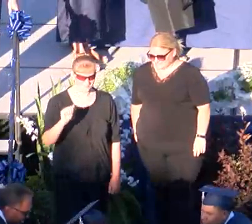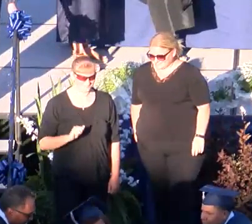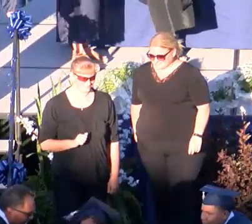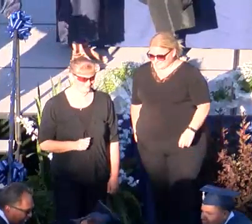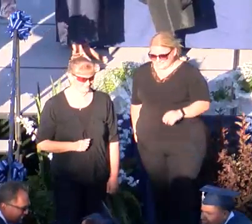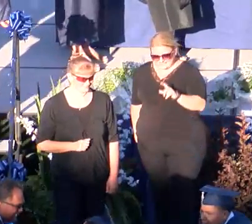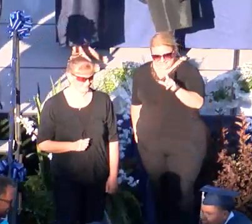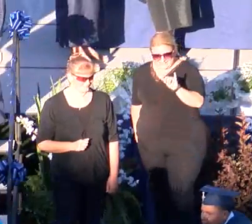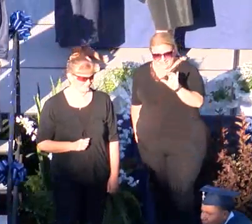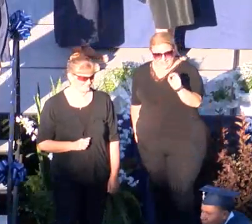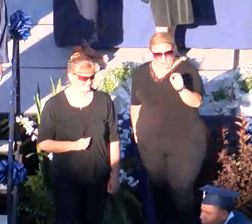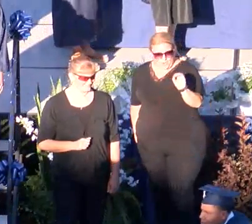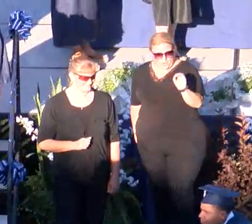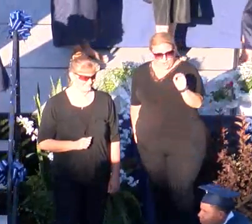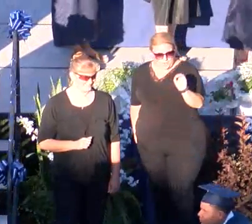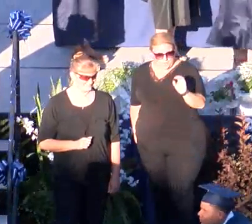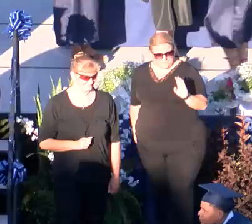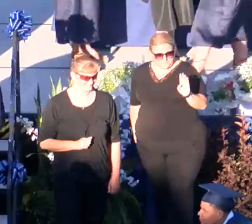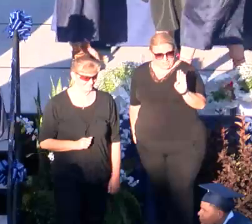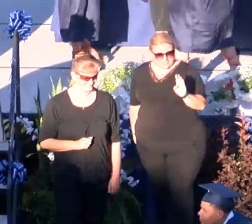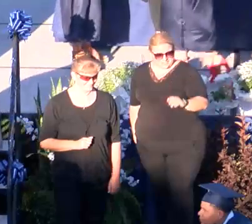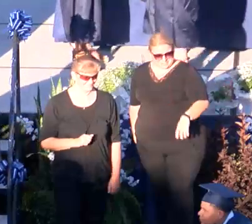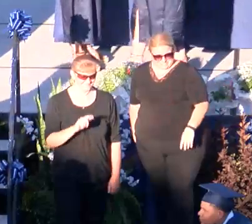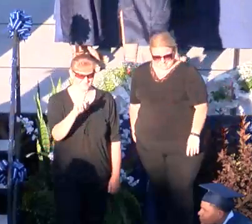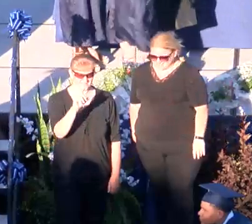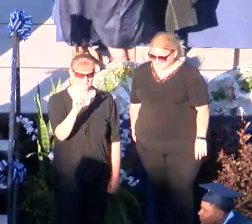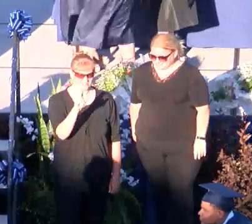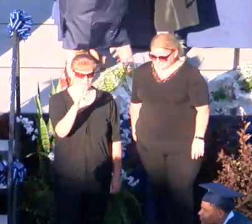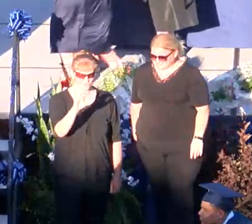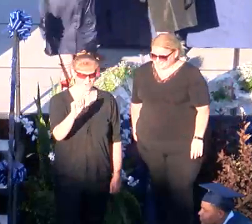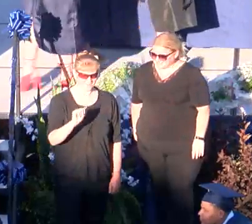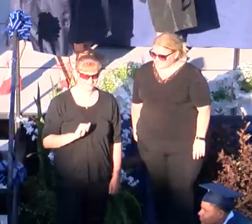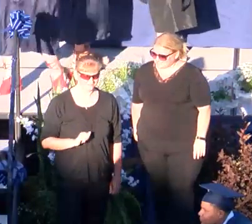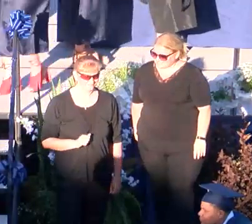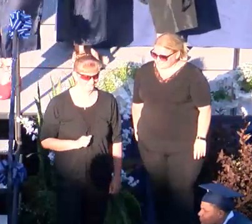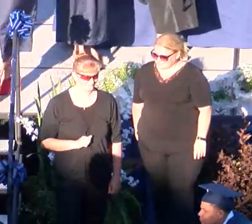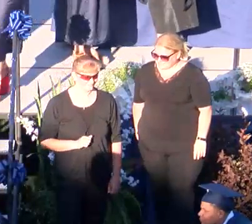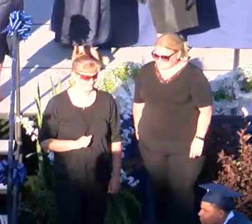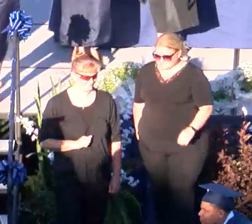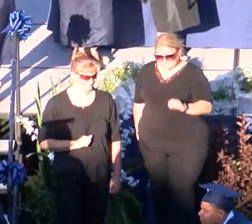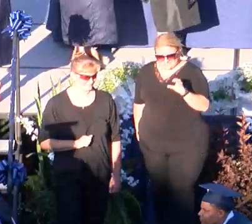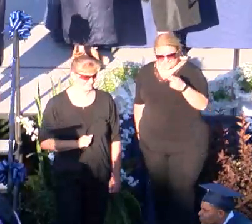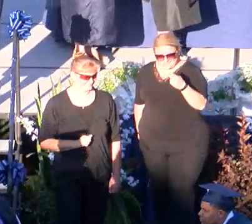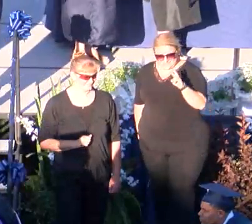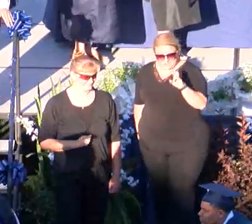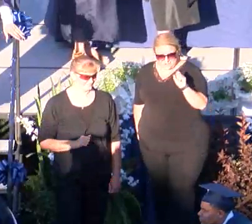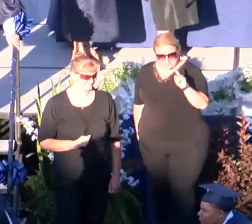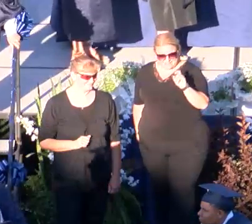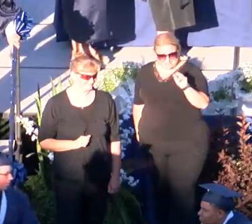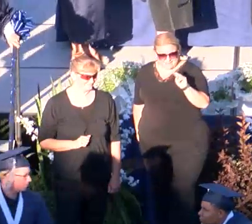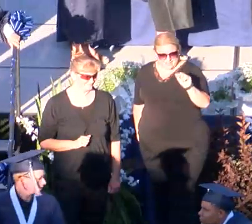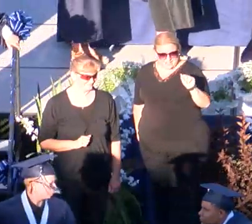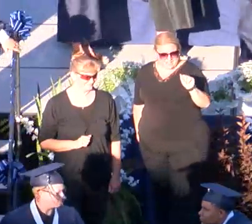Leah Brothers. Laura Belen Sandoval. Christina Kerber.